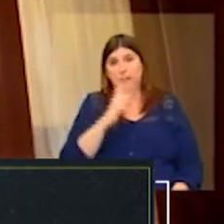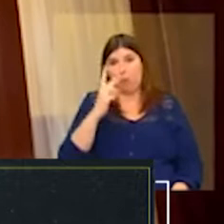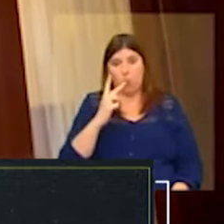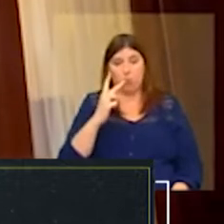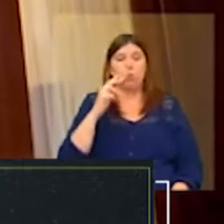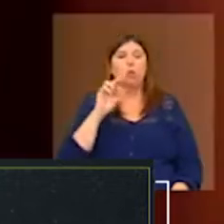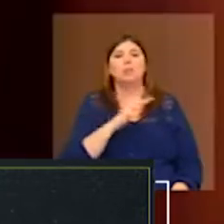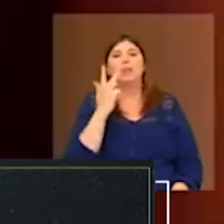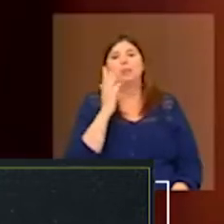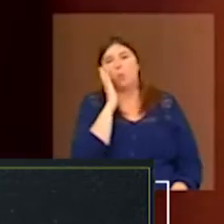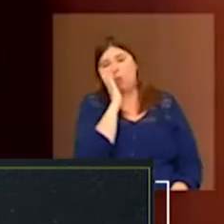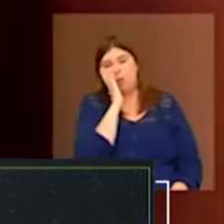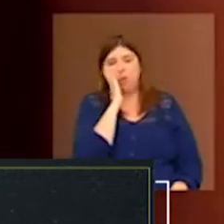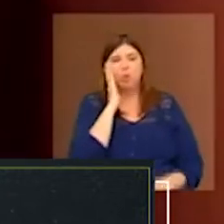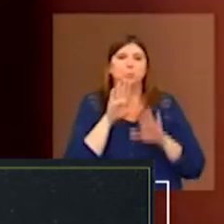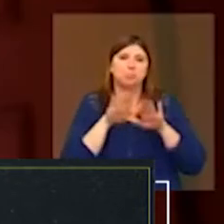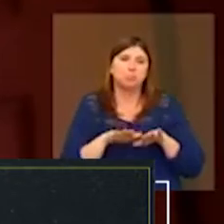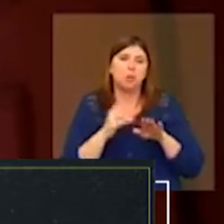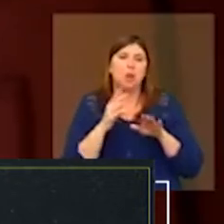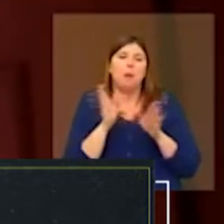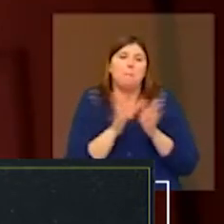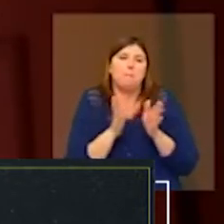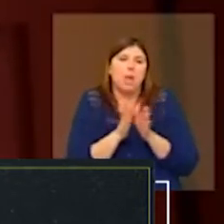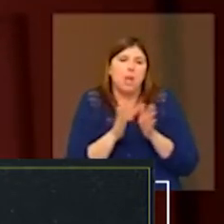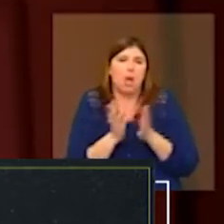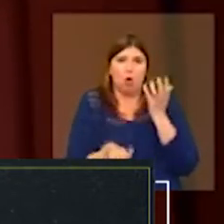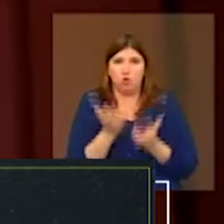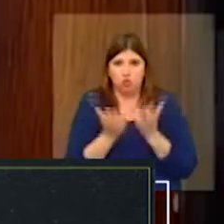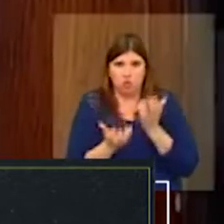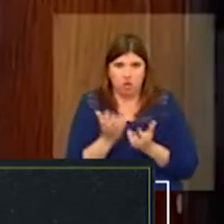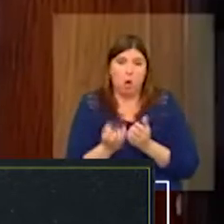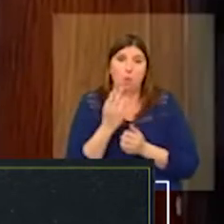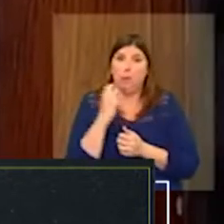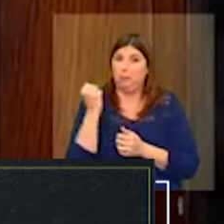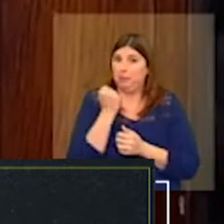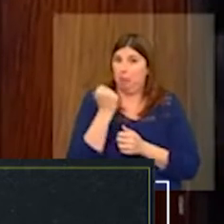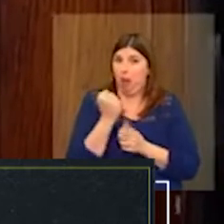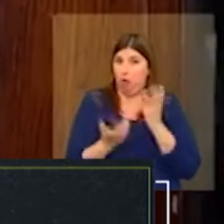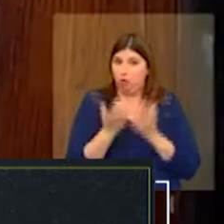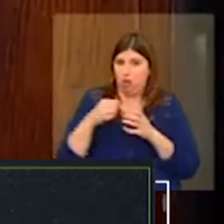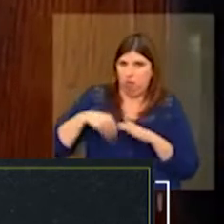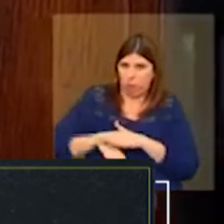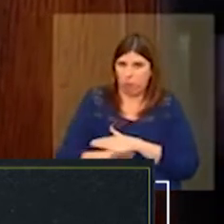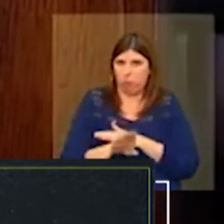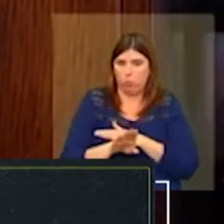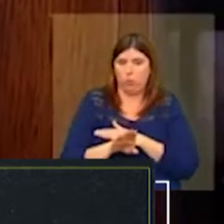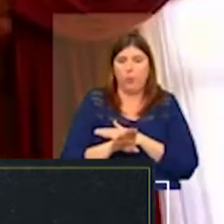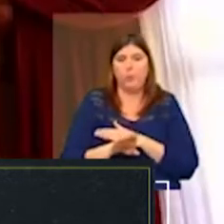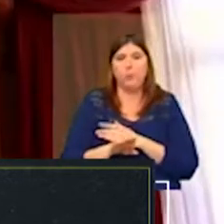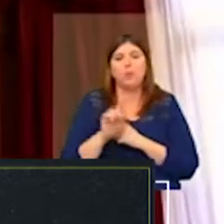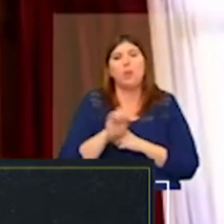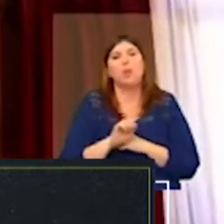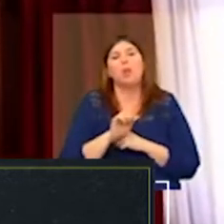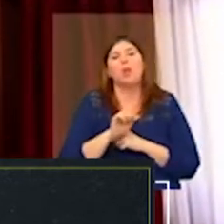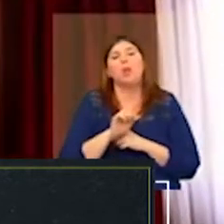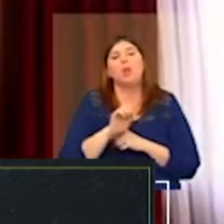los 3 dormitorios, un estar y una pequeña cocina, dado que la principal queda en el subsuelo. Jorge Valle fue el último